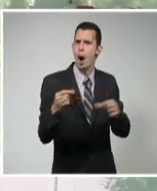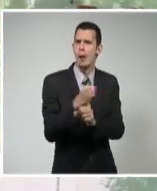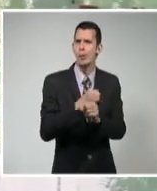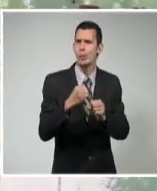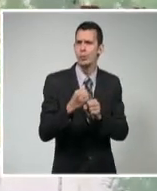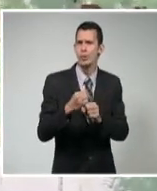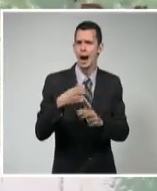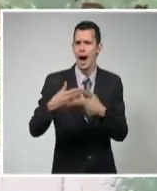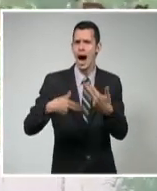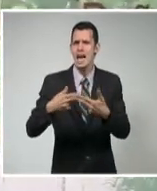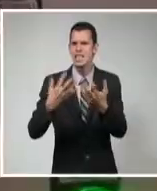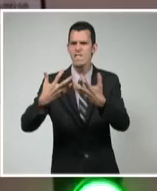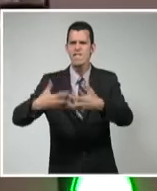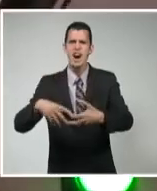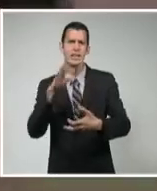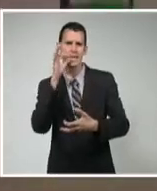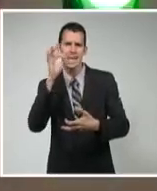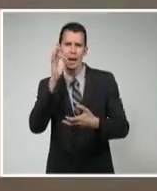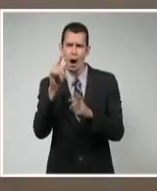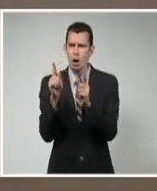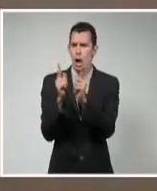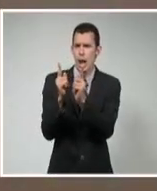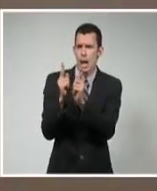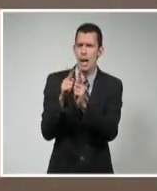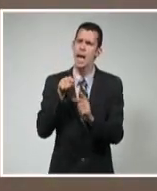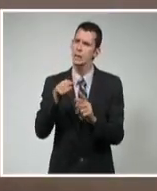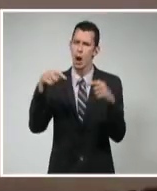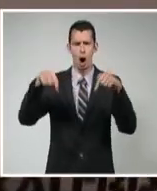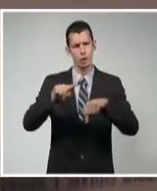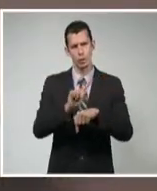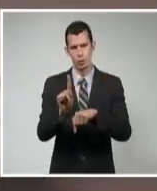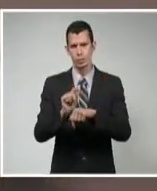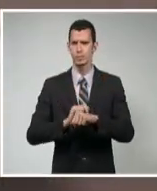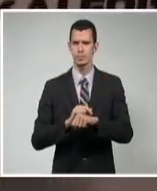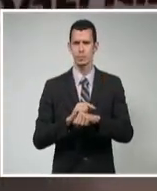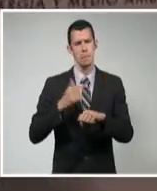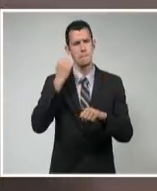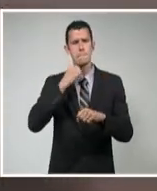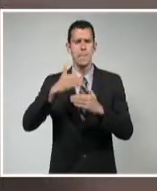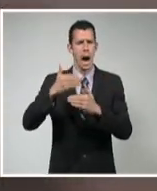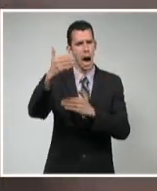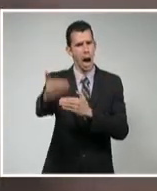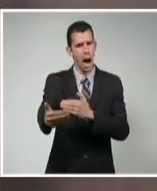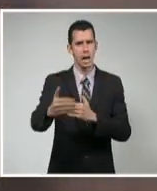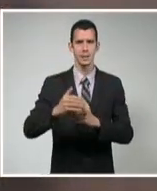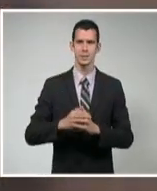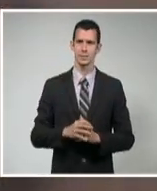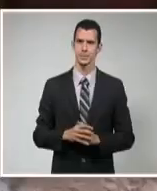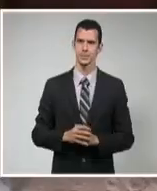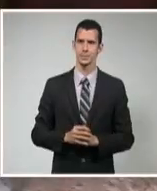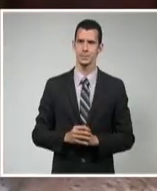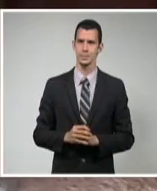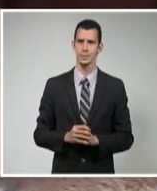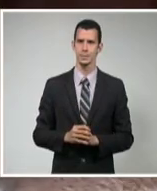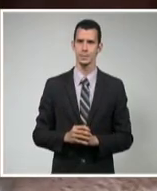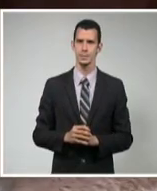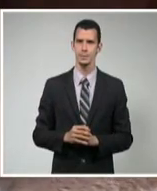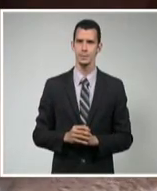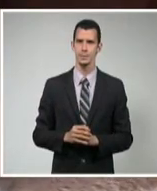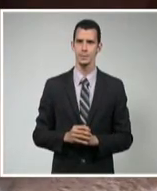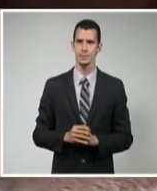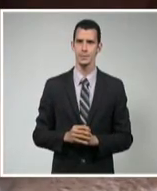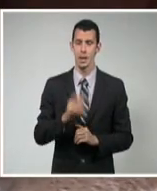tenemos seguro de la banca en la empresa lázaro peña de artemisa una de las tecnologías aplicadas parece de ciencia ficción